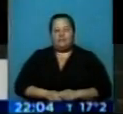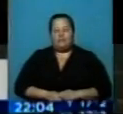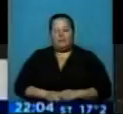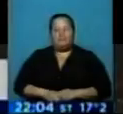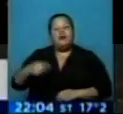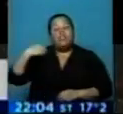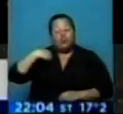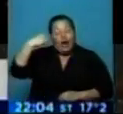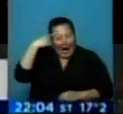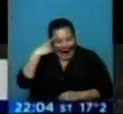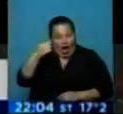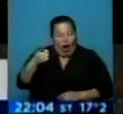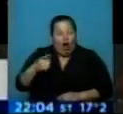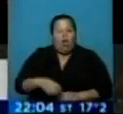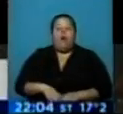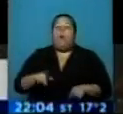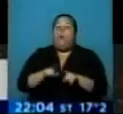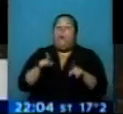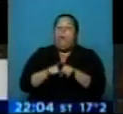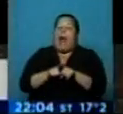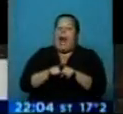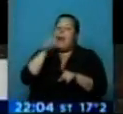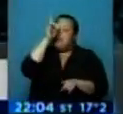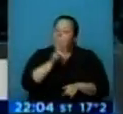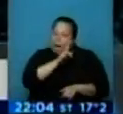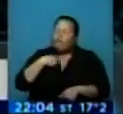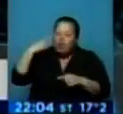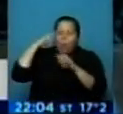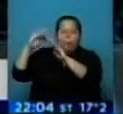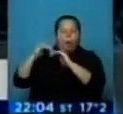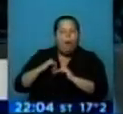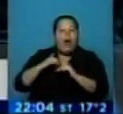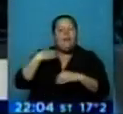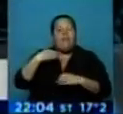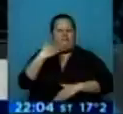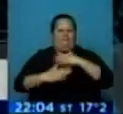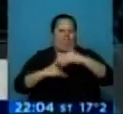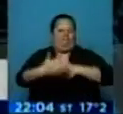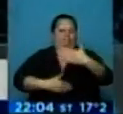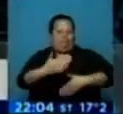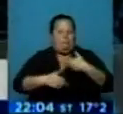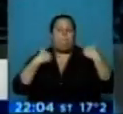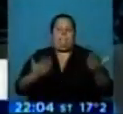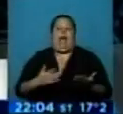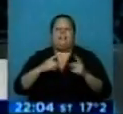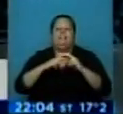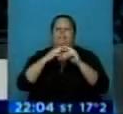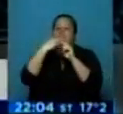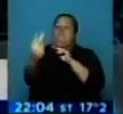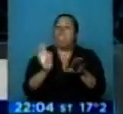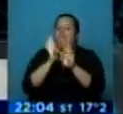Y creo, como Francisco, en la necesidad de construir cada vez más